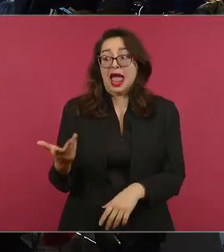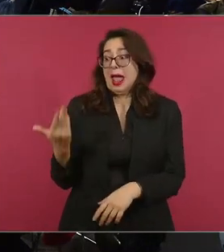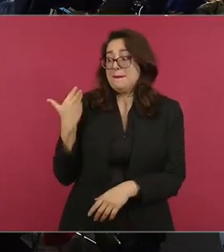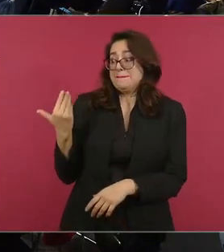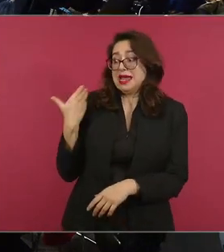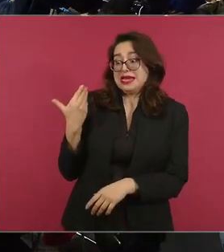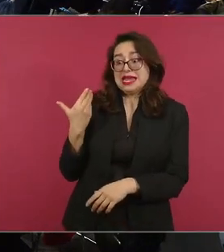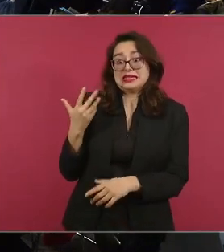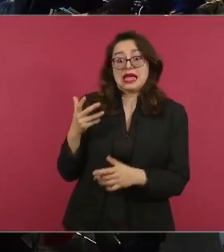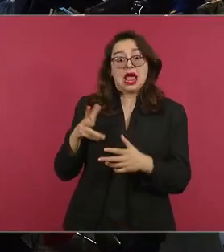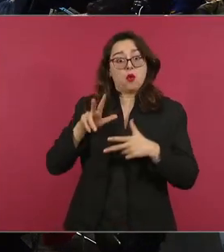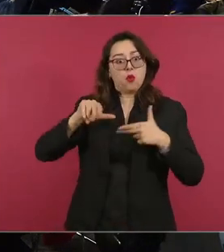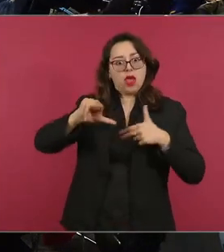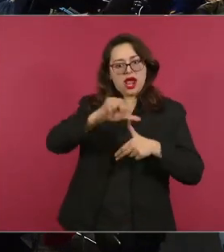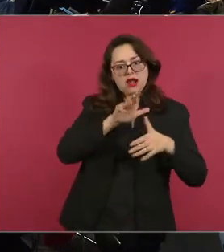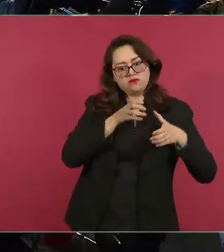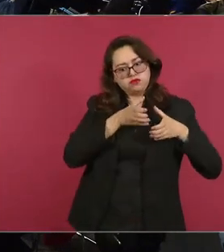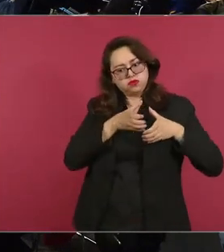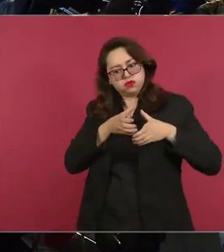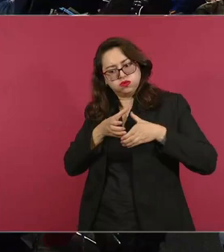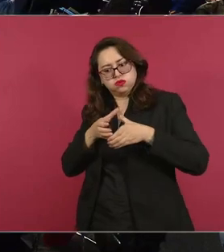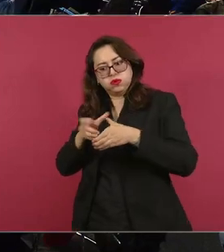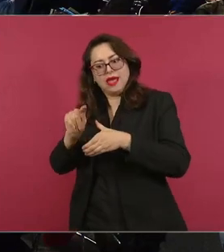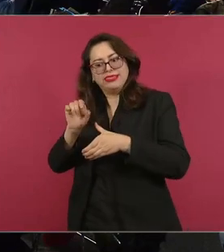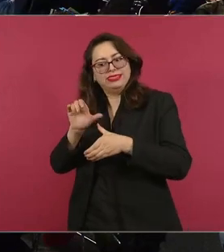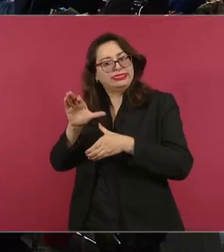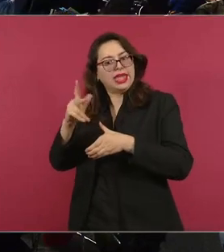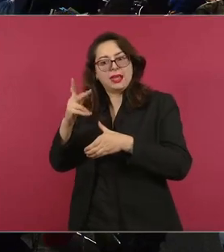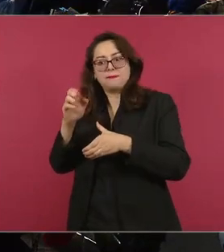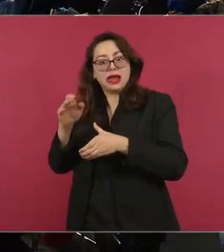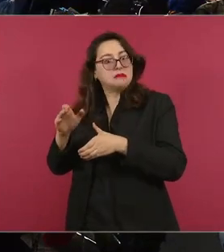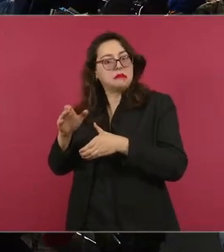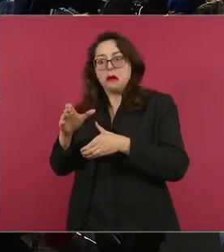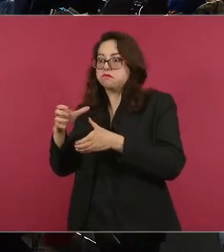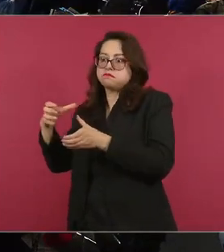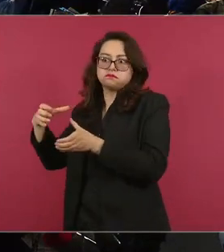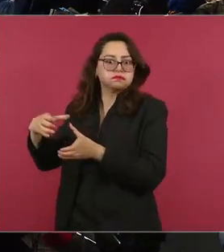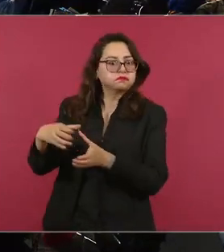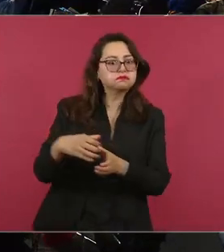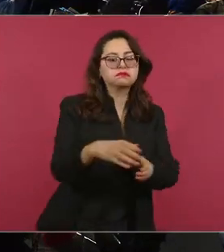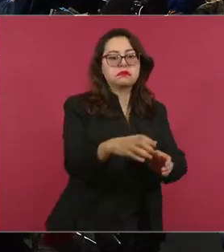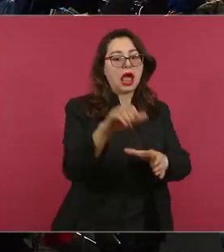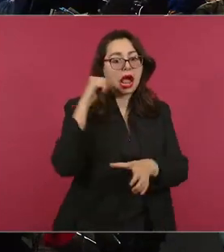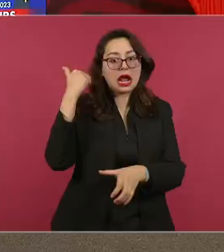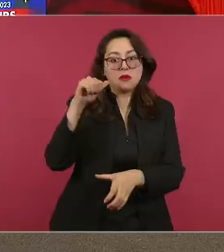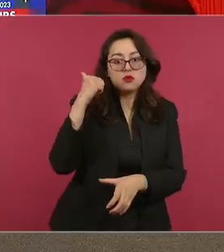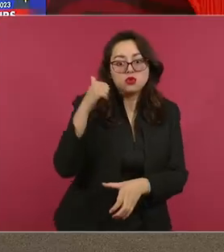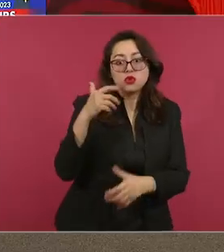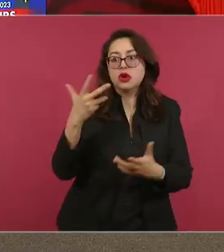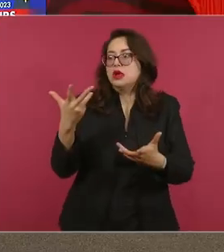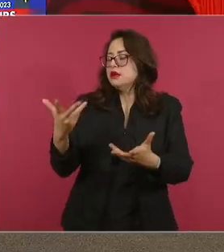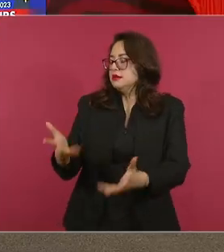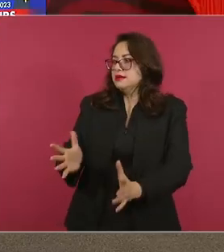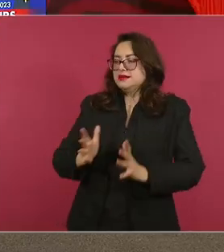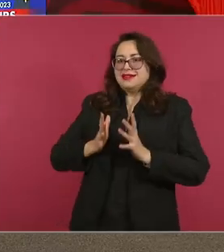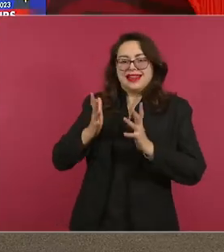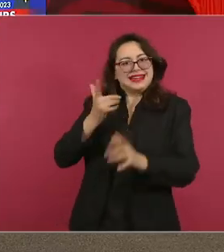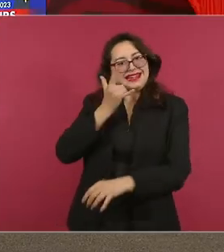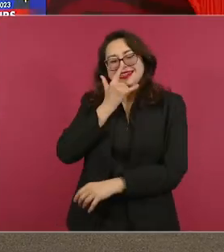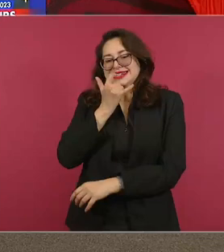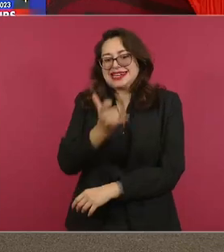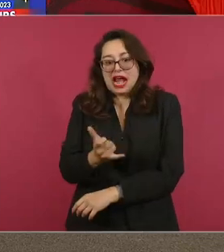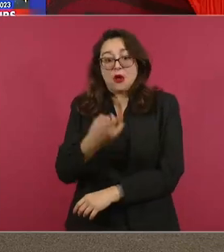Tecpan de Galeana. Ahora se habla de que se desvió y será en Acapulco, pero esto no quiere decir que no se vayan a presentar